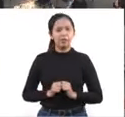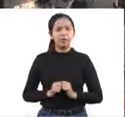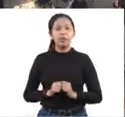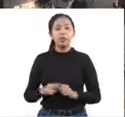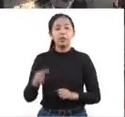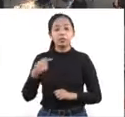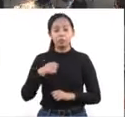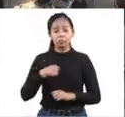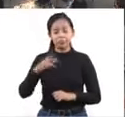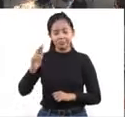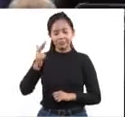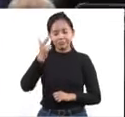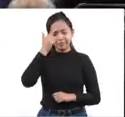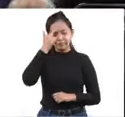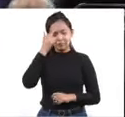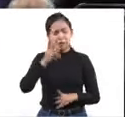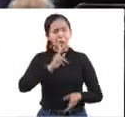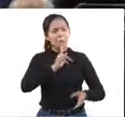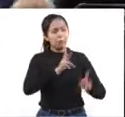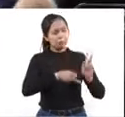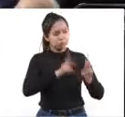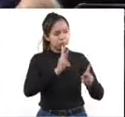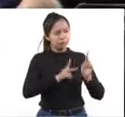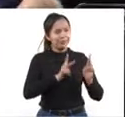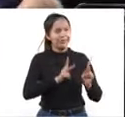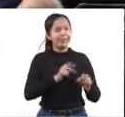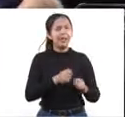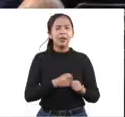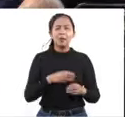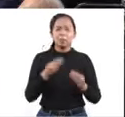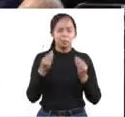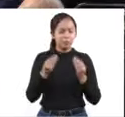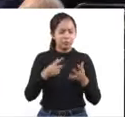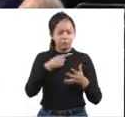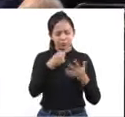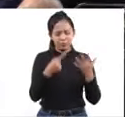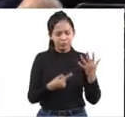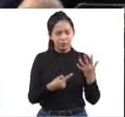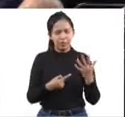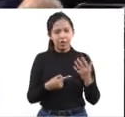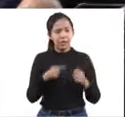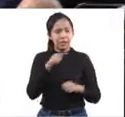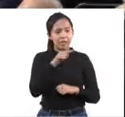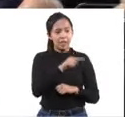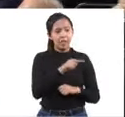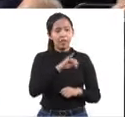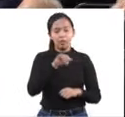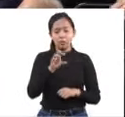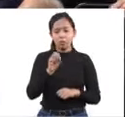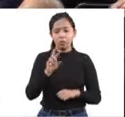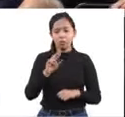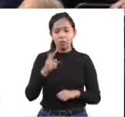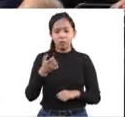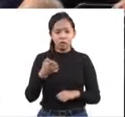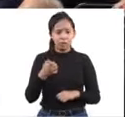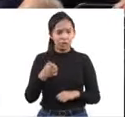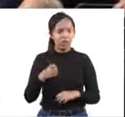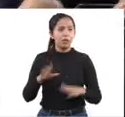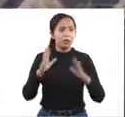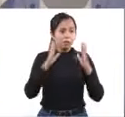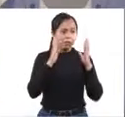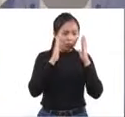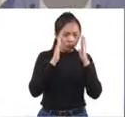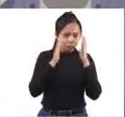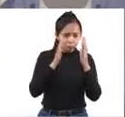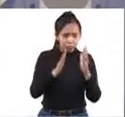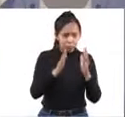Recuerdo varias conversaciones y les puedo decir que no era práctico que Jorge desviara su atención a las